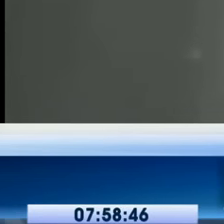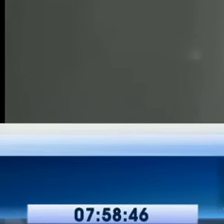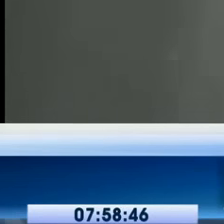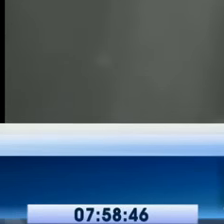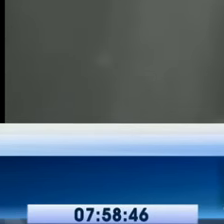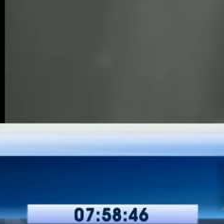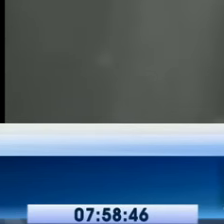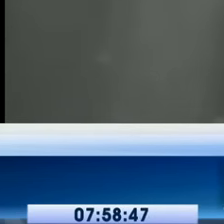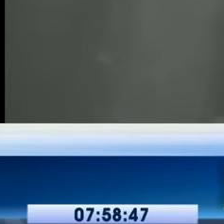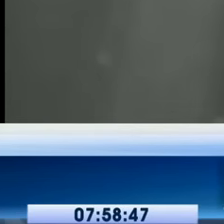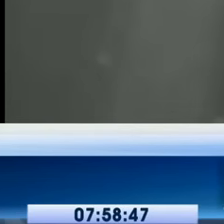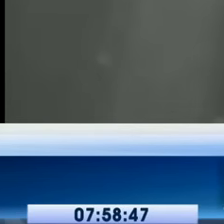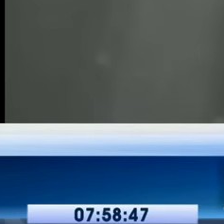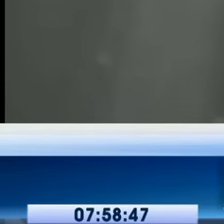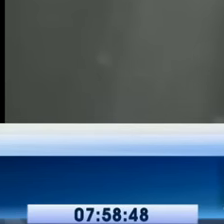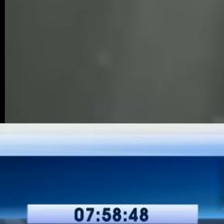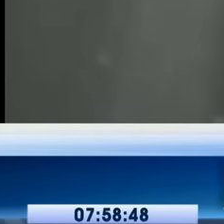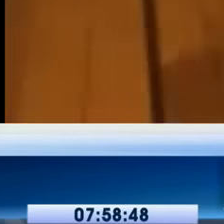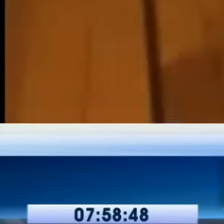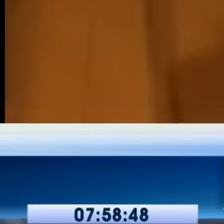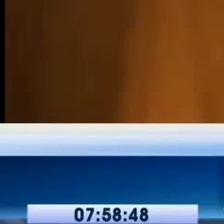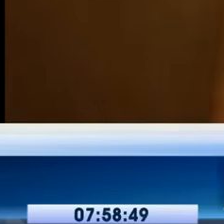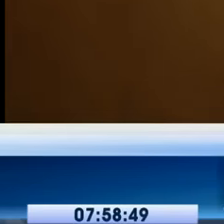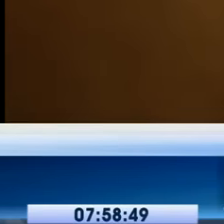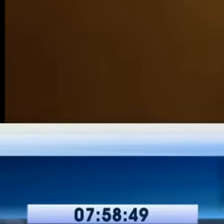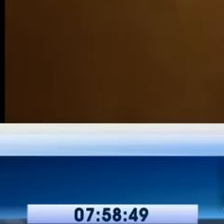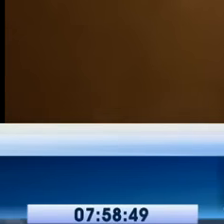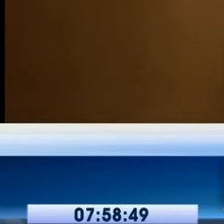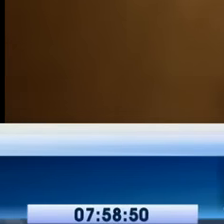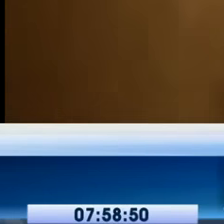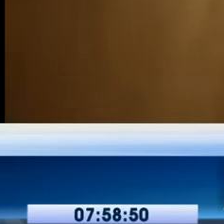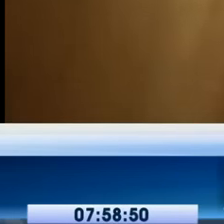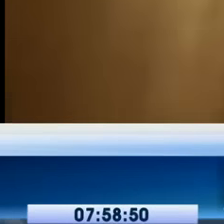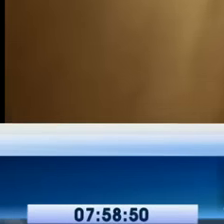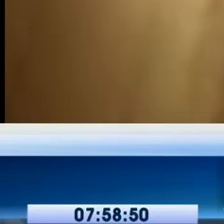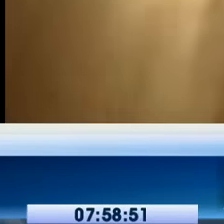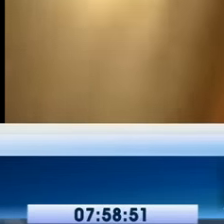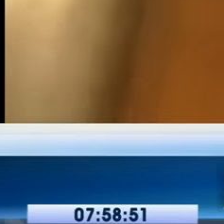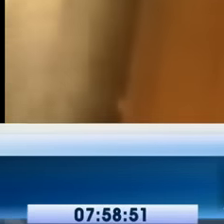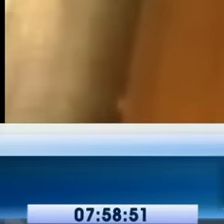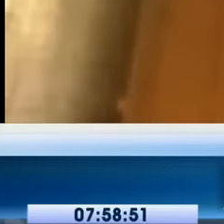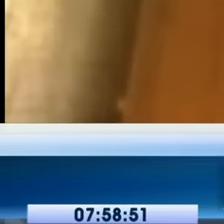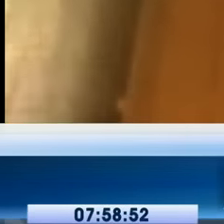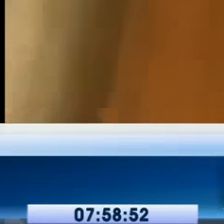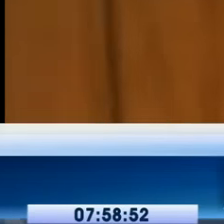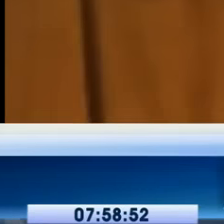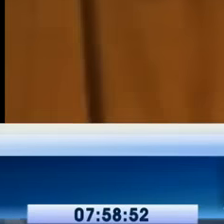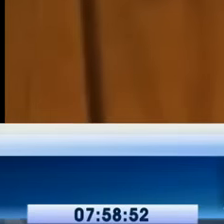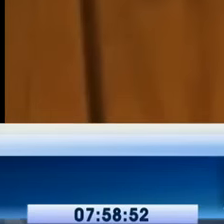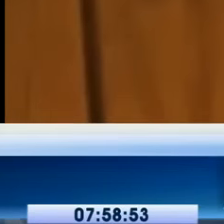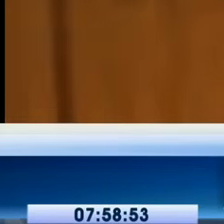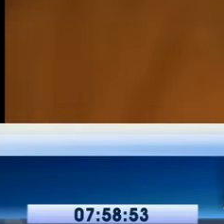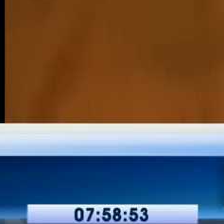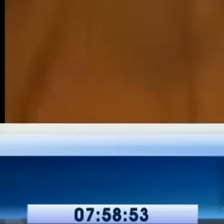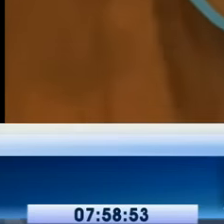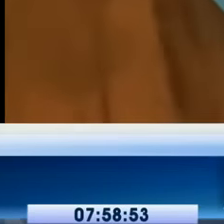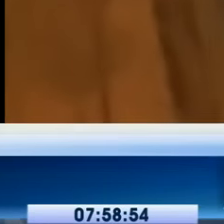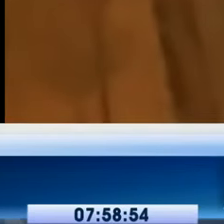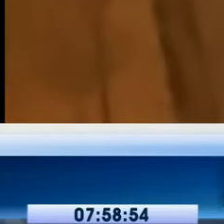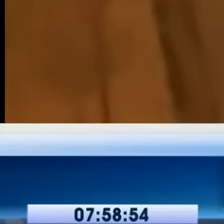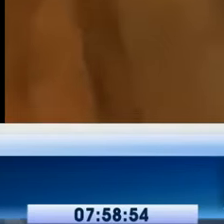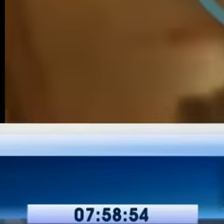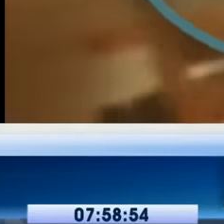Caminan unos metros, observan a cada automotor hasta que encuentran un blanco fácil. Uno de ellos acelera el paso y se acerca a